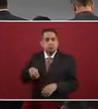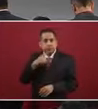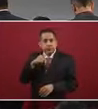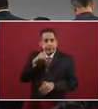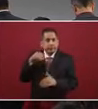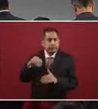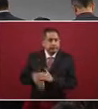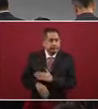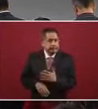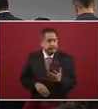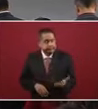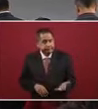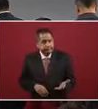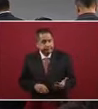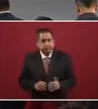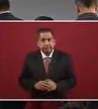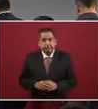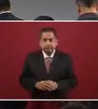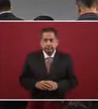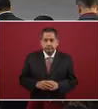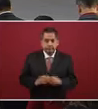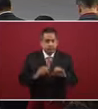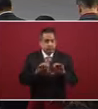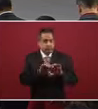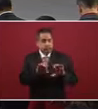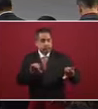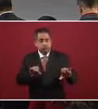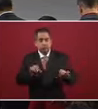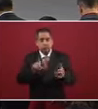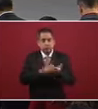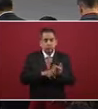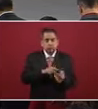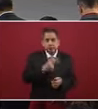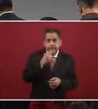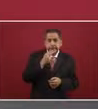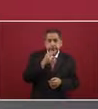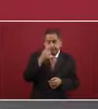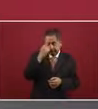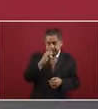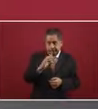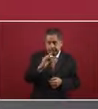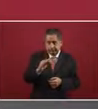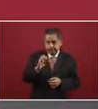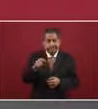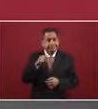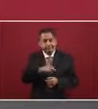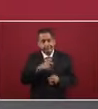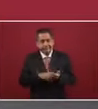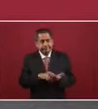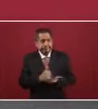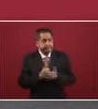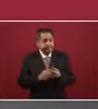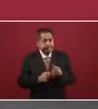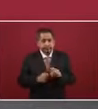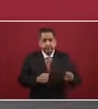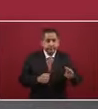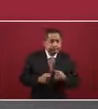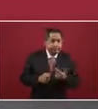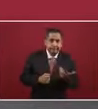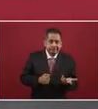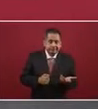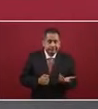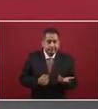porque es la Comisión Federal de Electricidad, no es la empresa. Y ahora la Comisión Federal de